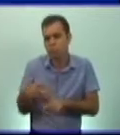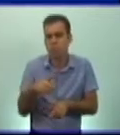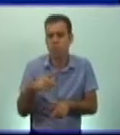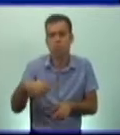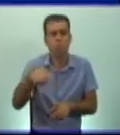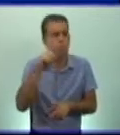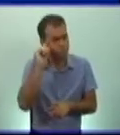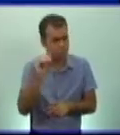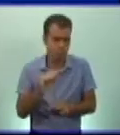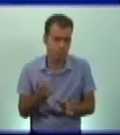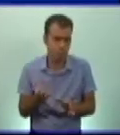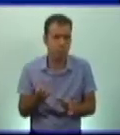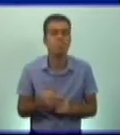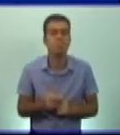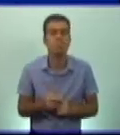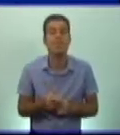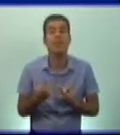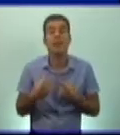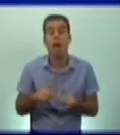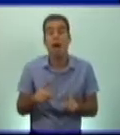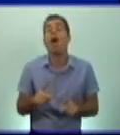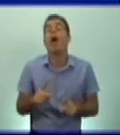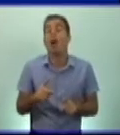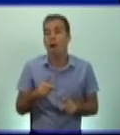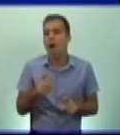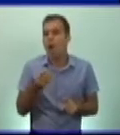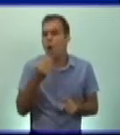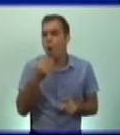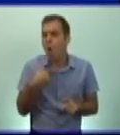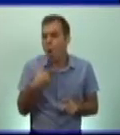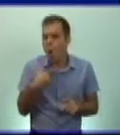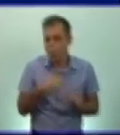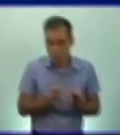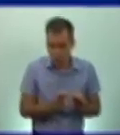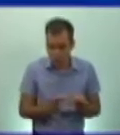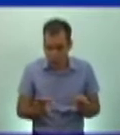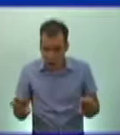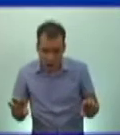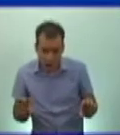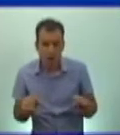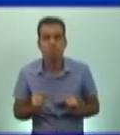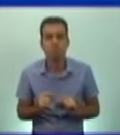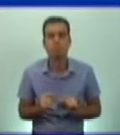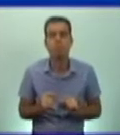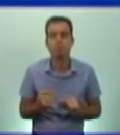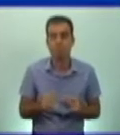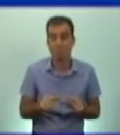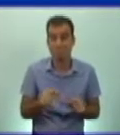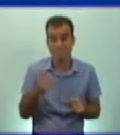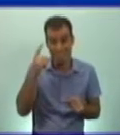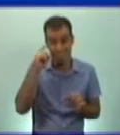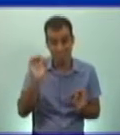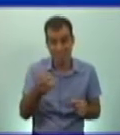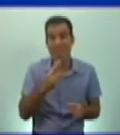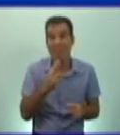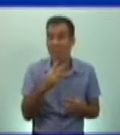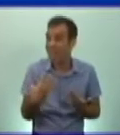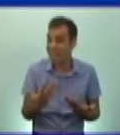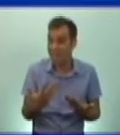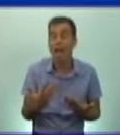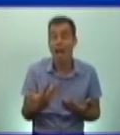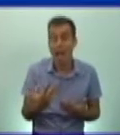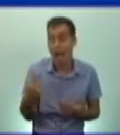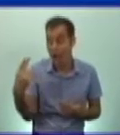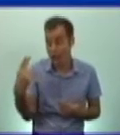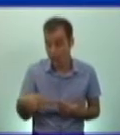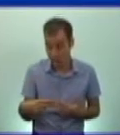conocemos, pero ustedes también saben representar su fórmula química, H2O. Recuerden que el agua es una sustancia molecular que